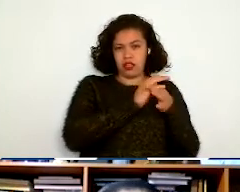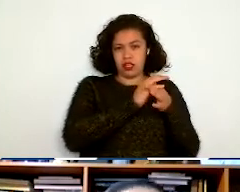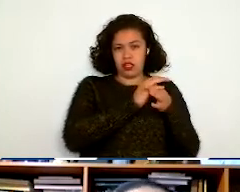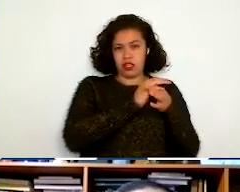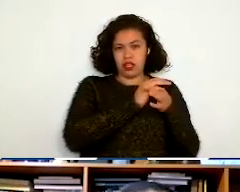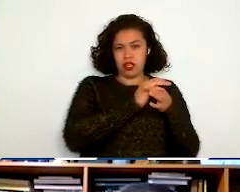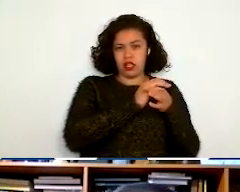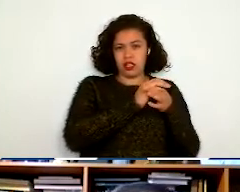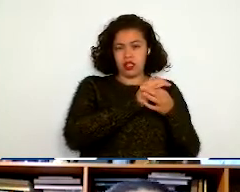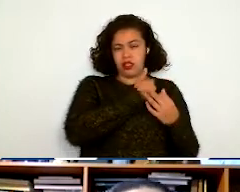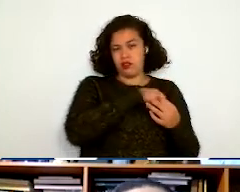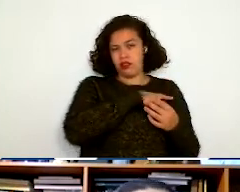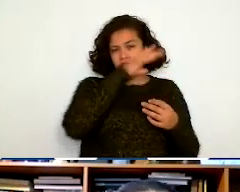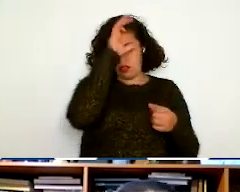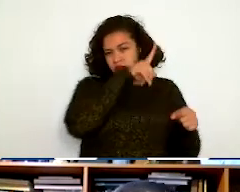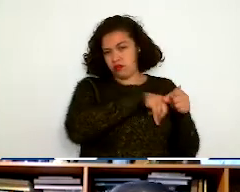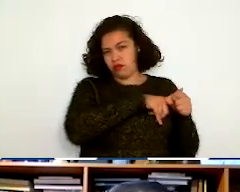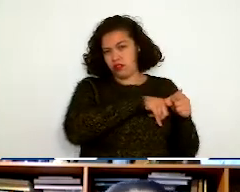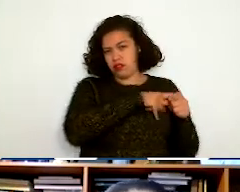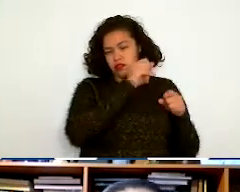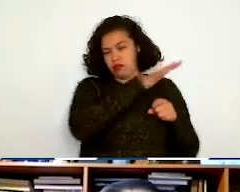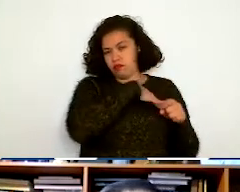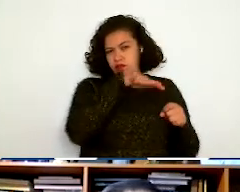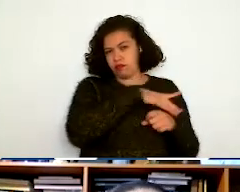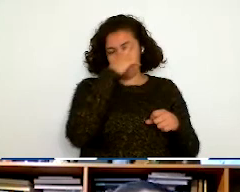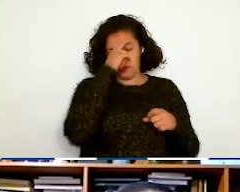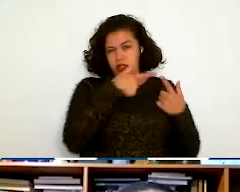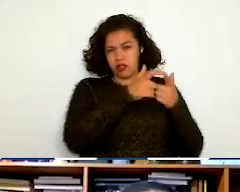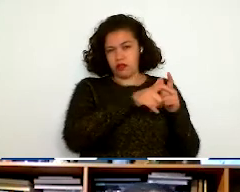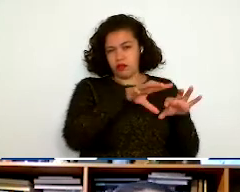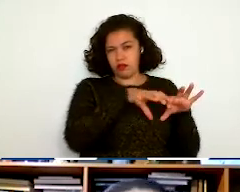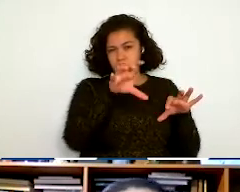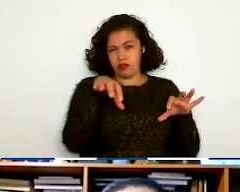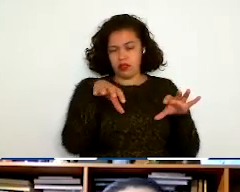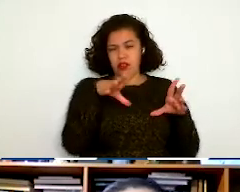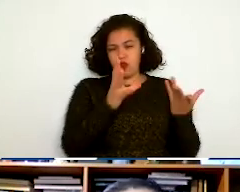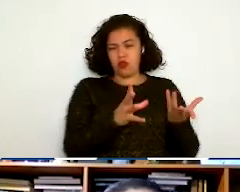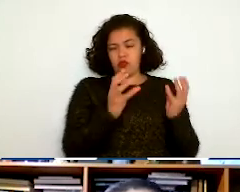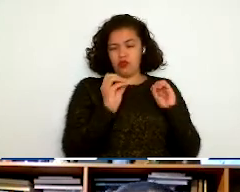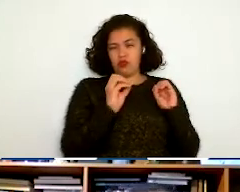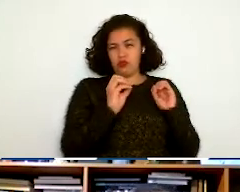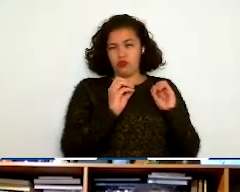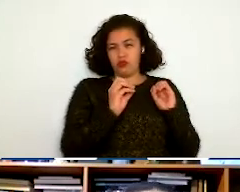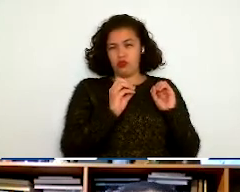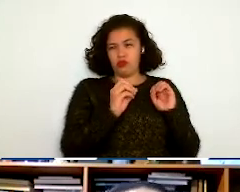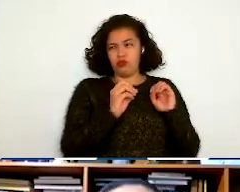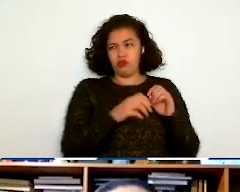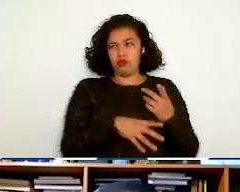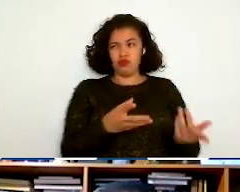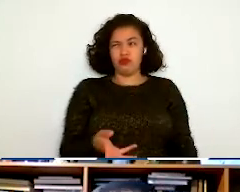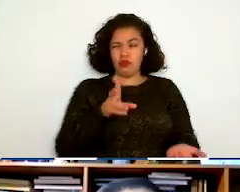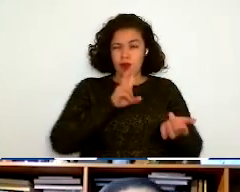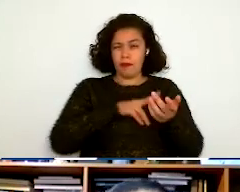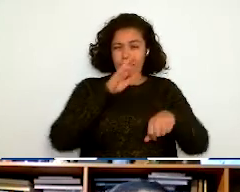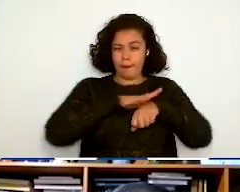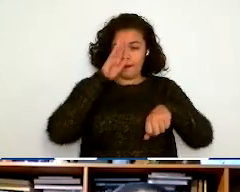también sociales, culturales, contextuales, ¿no?, de la población, es decir, indicadores más que indicadores,